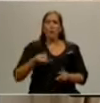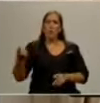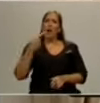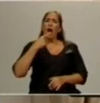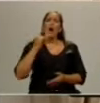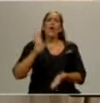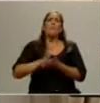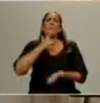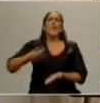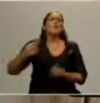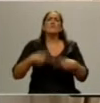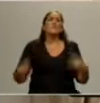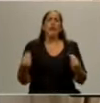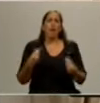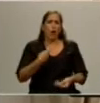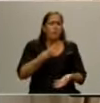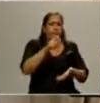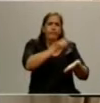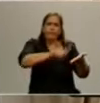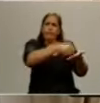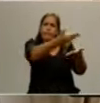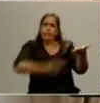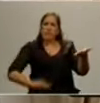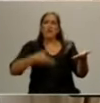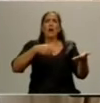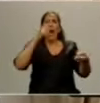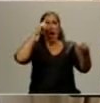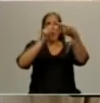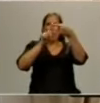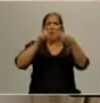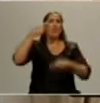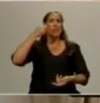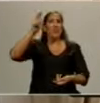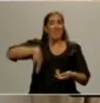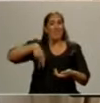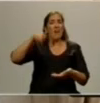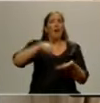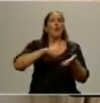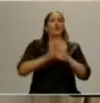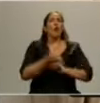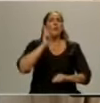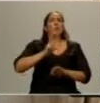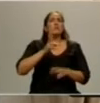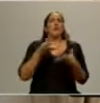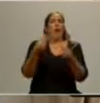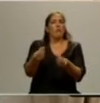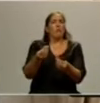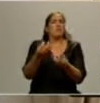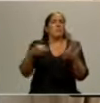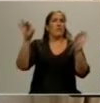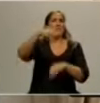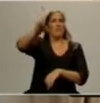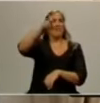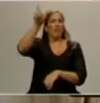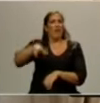internacional con el propósito de desincriminar a los acusados iraníes